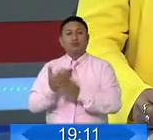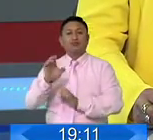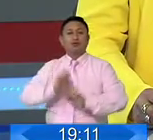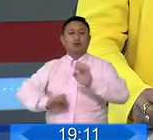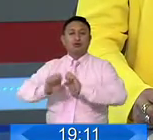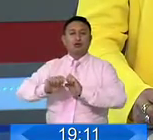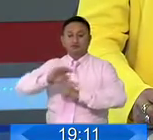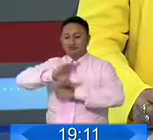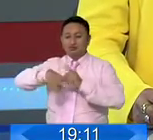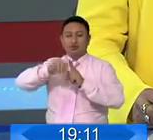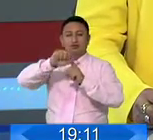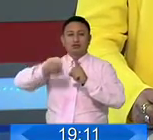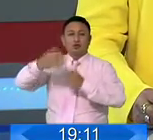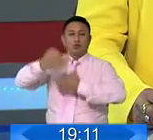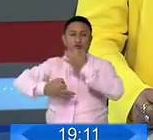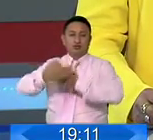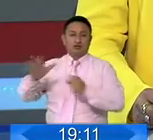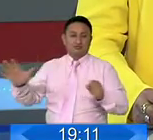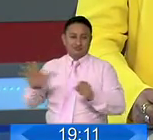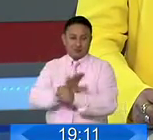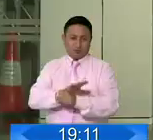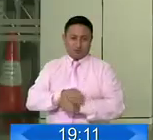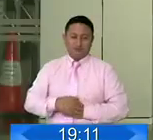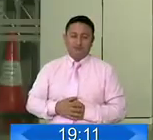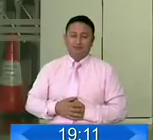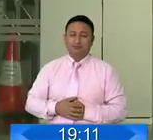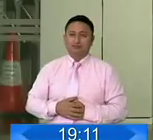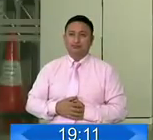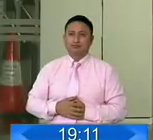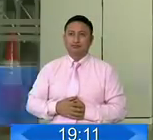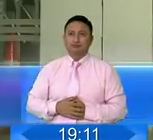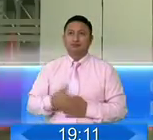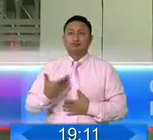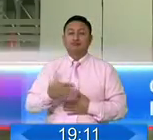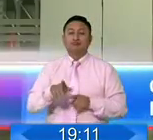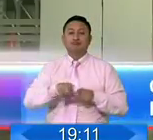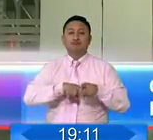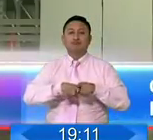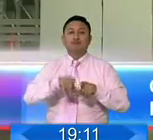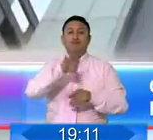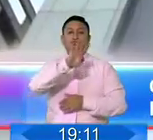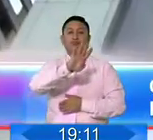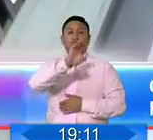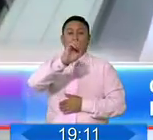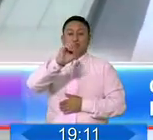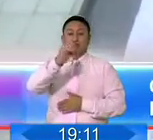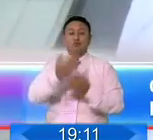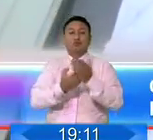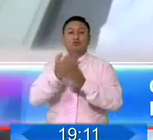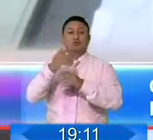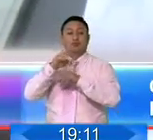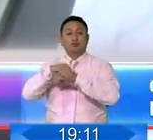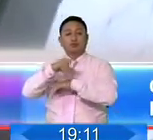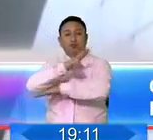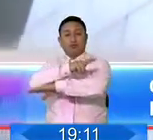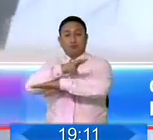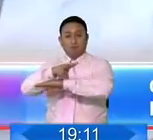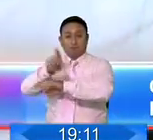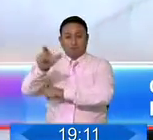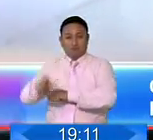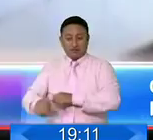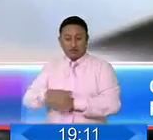sistema judicial de manera integral. Los concursos para 400 puestos a fiscales y 7.000 para